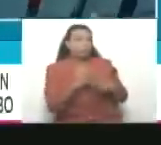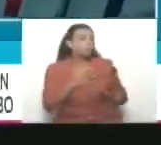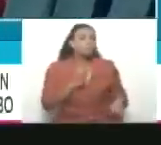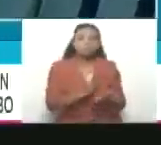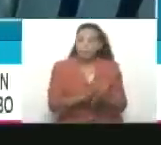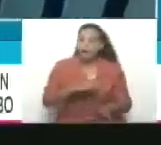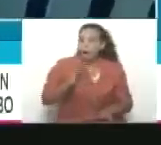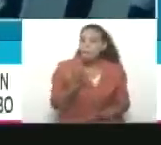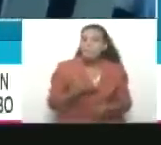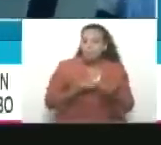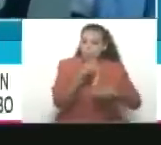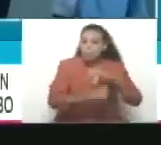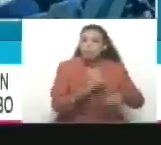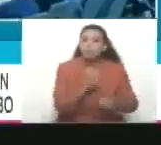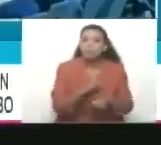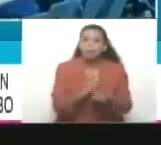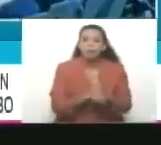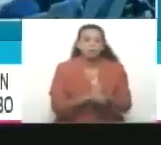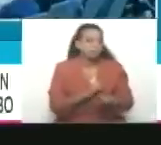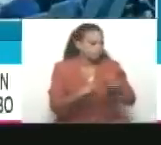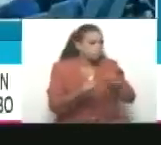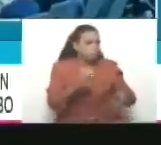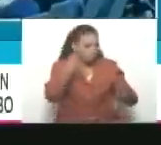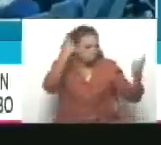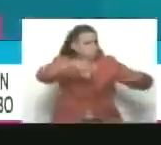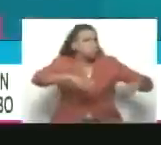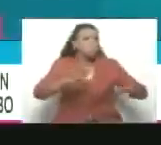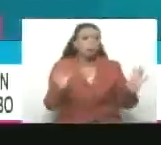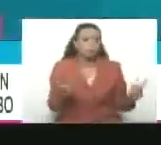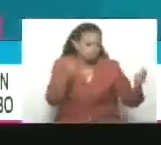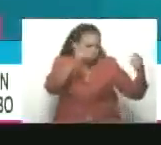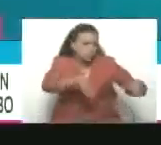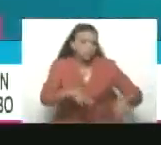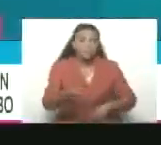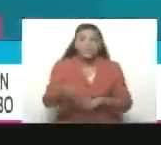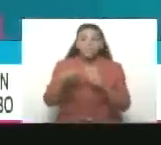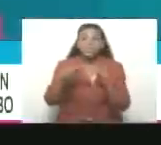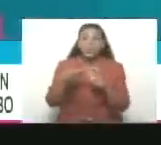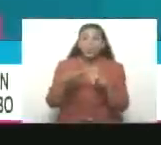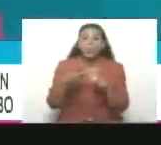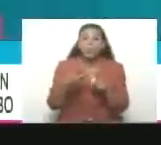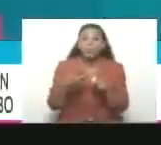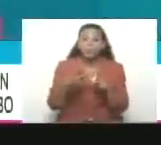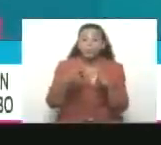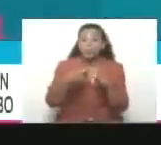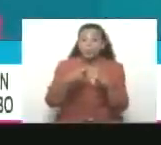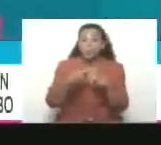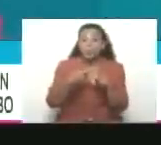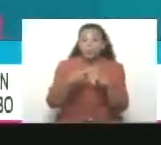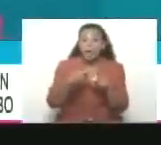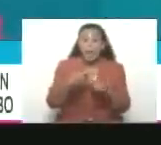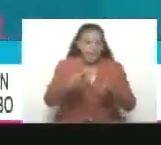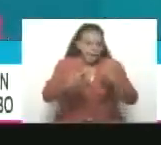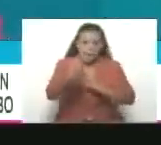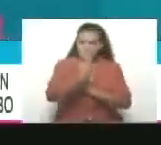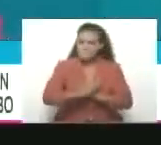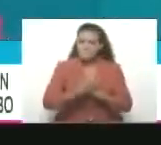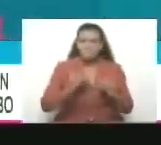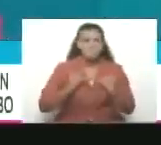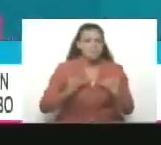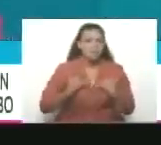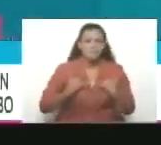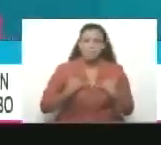fuera para el que fuera segundo consenso la exigencia mayoritaria